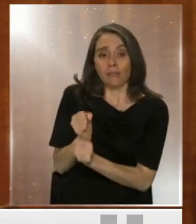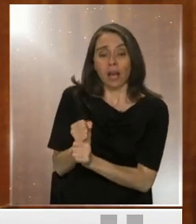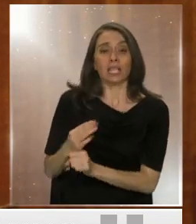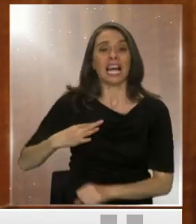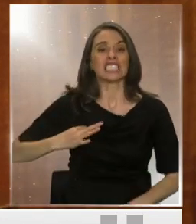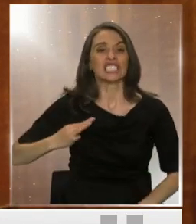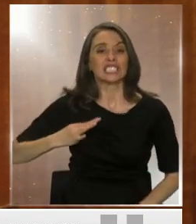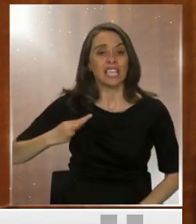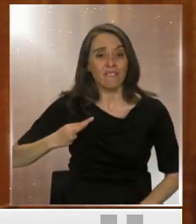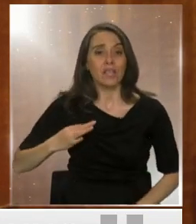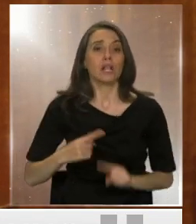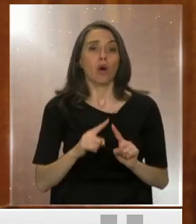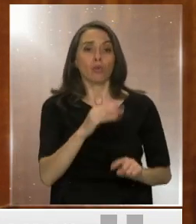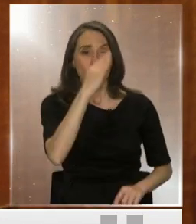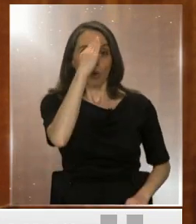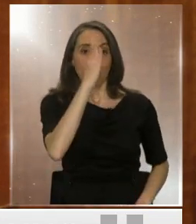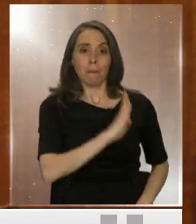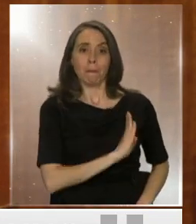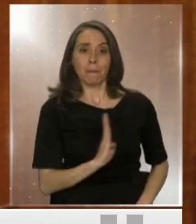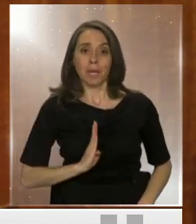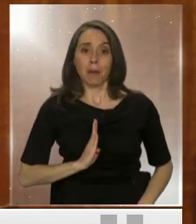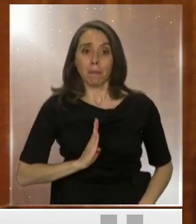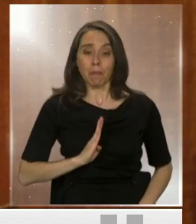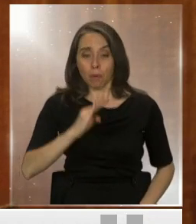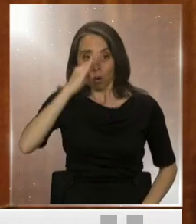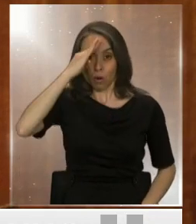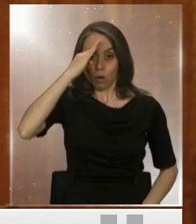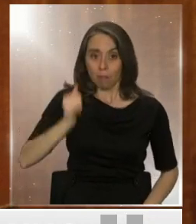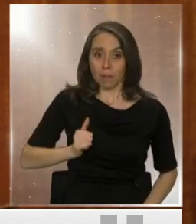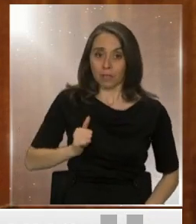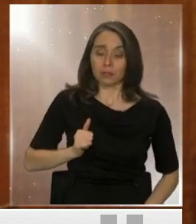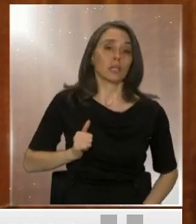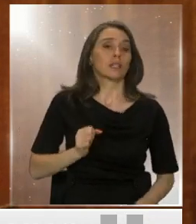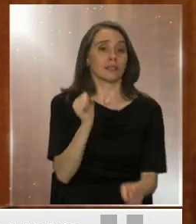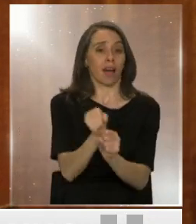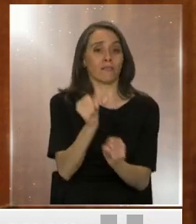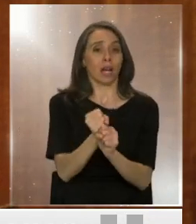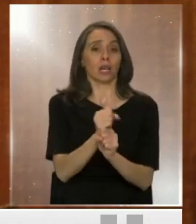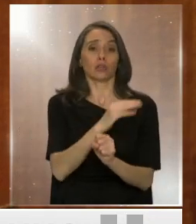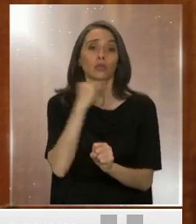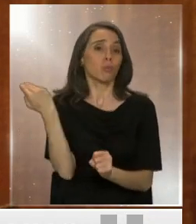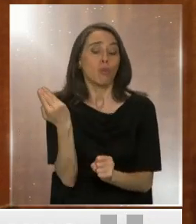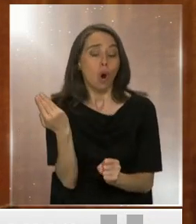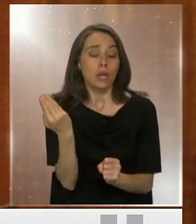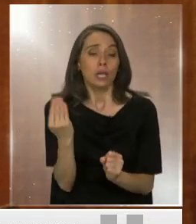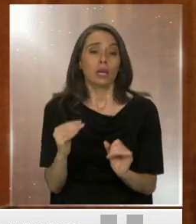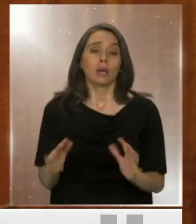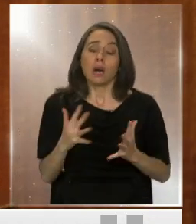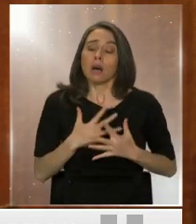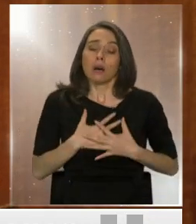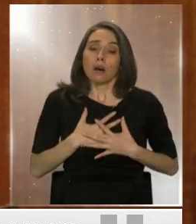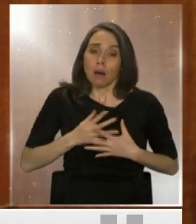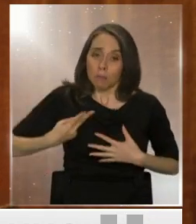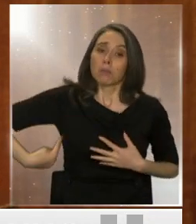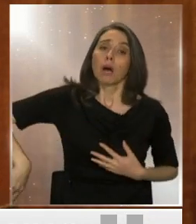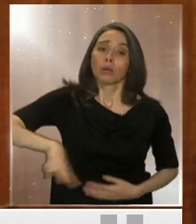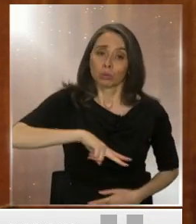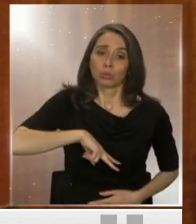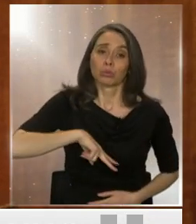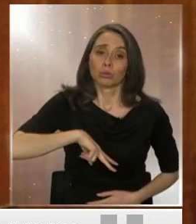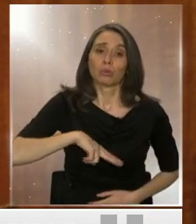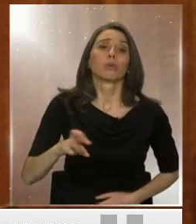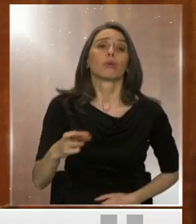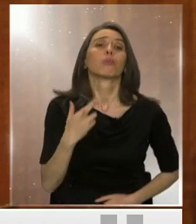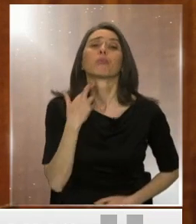y también integrantes del ejército fallece en un acto al servicio para nosotros un tremendo impacto porque en definitiva